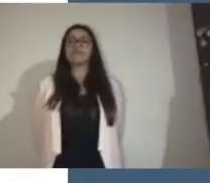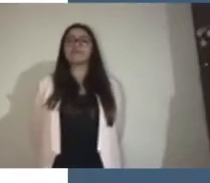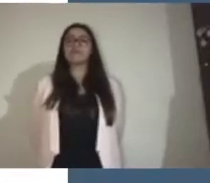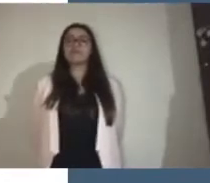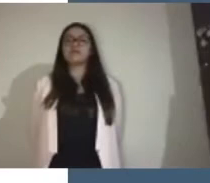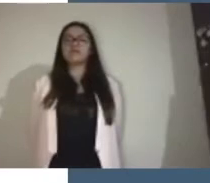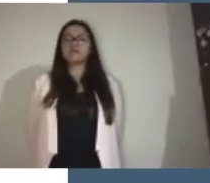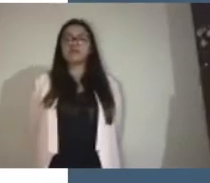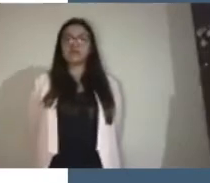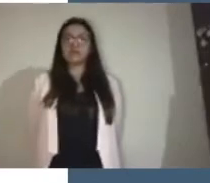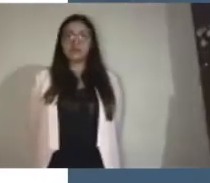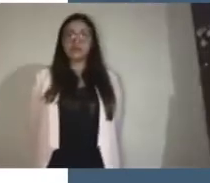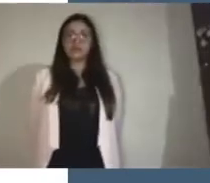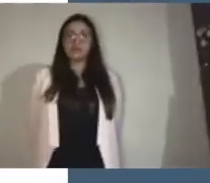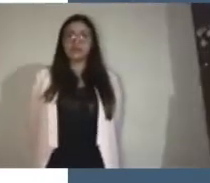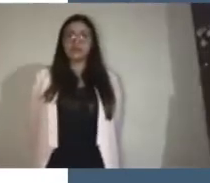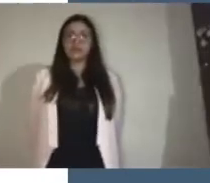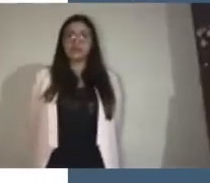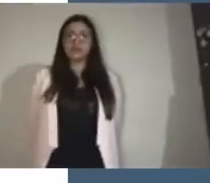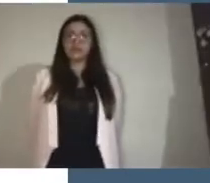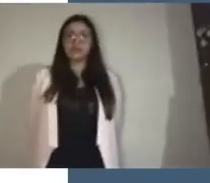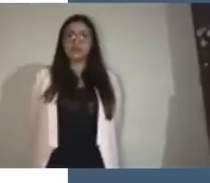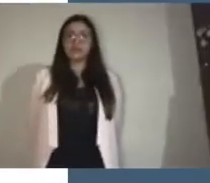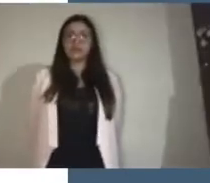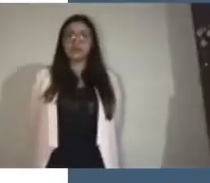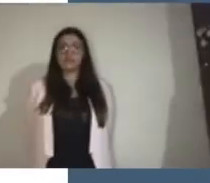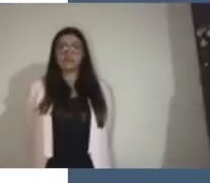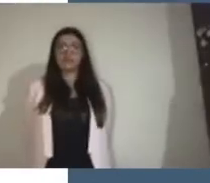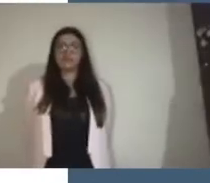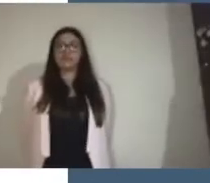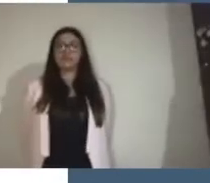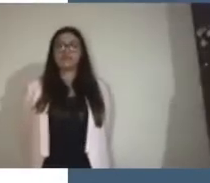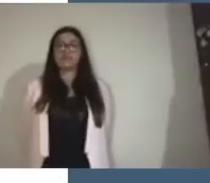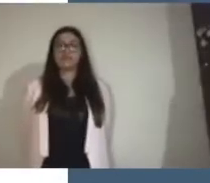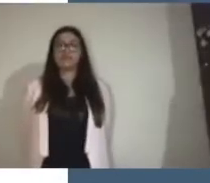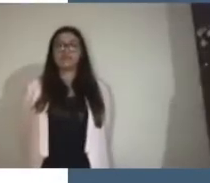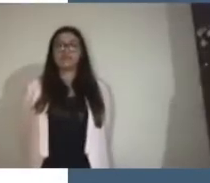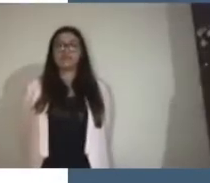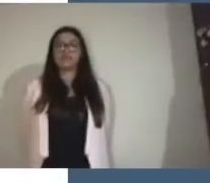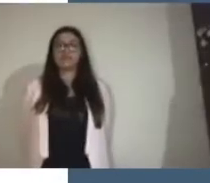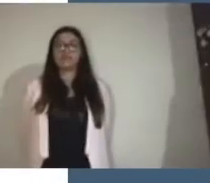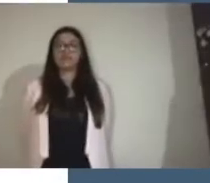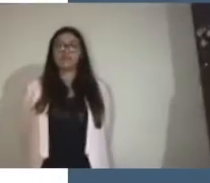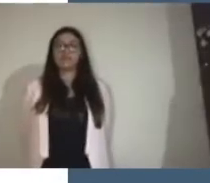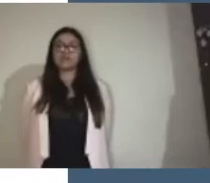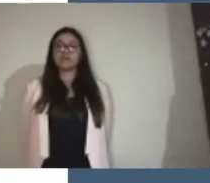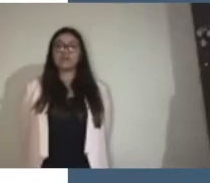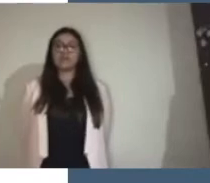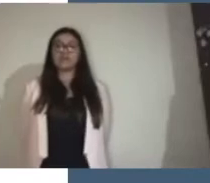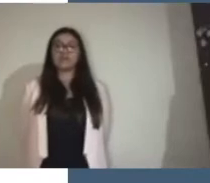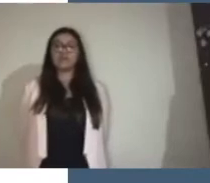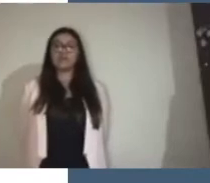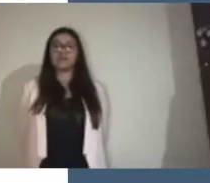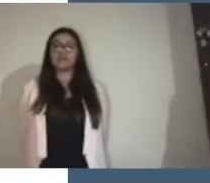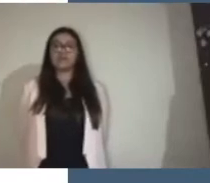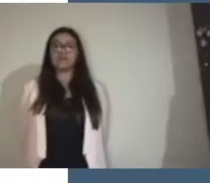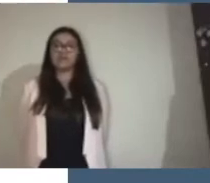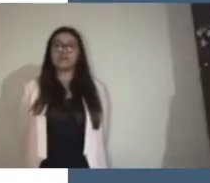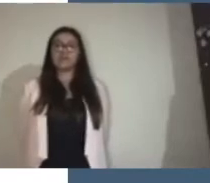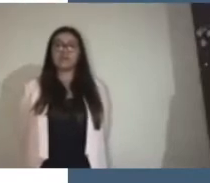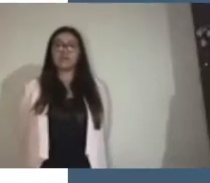externa, se refiere a que los datos encontrados acá sean extrapolables. ¿Cómo se logra esto? Con la selección aleatoria, es decir, que se pueda encontrar